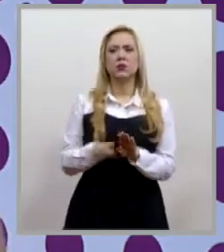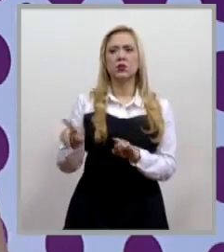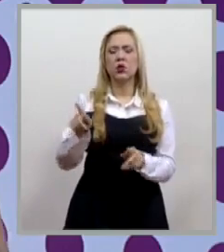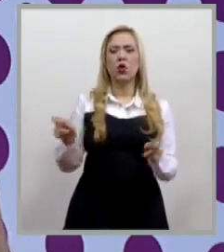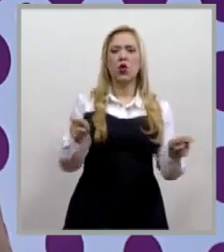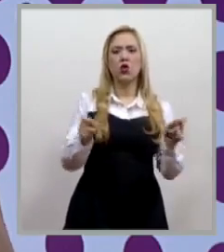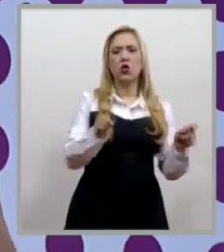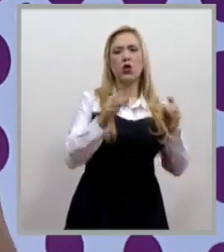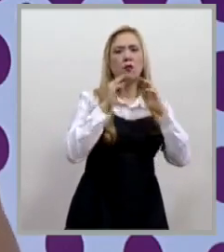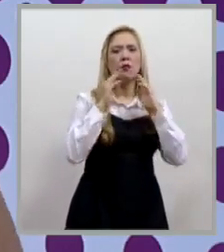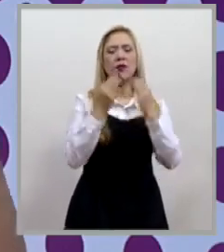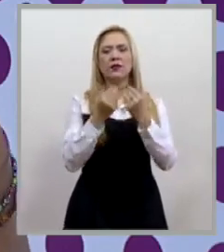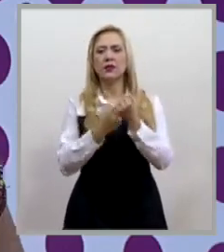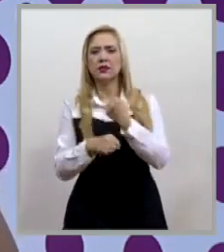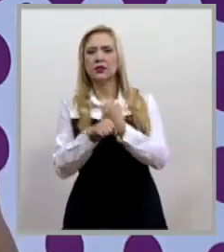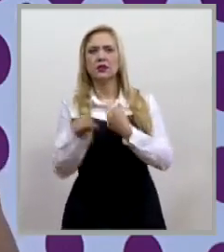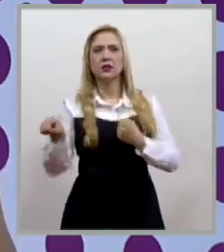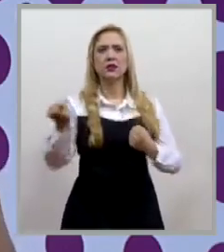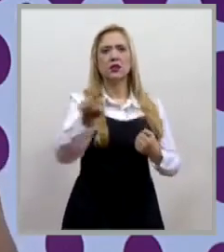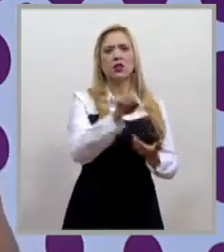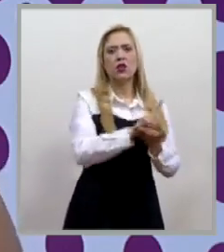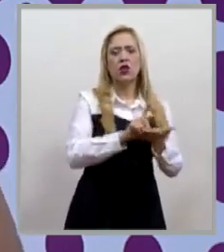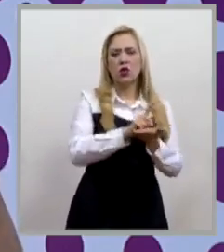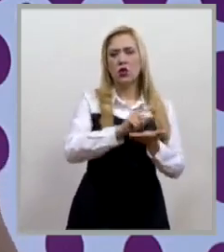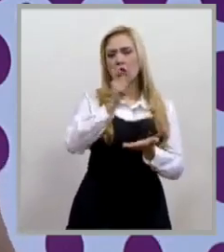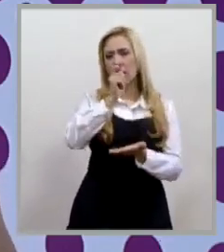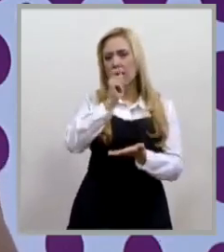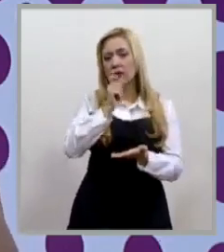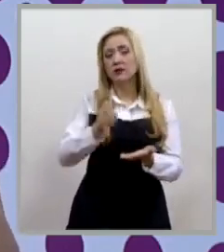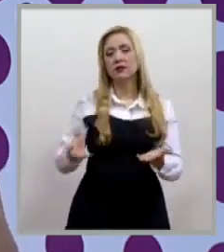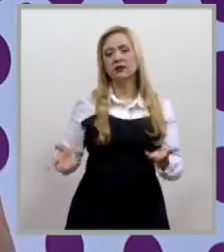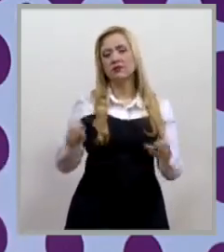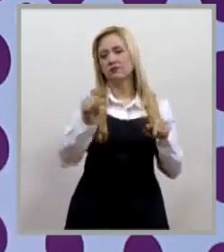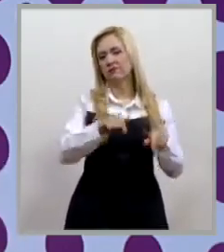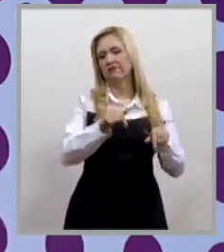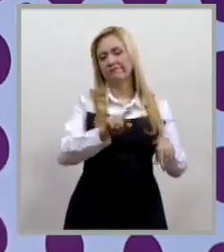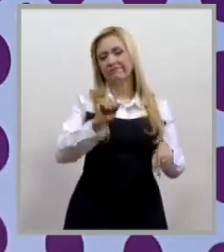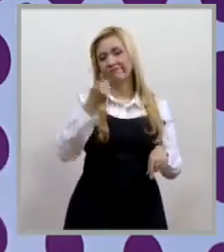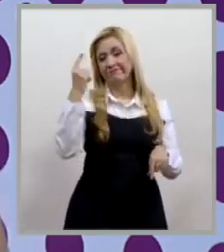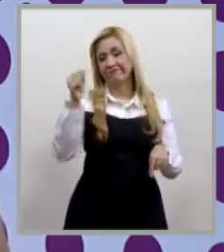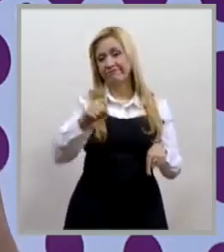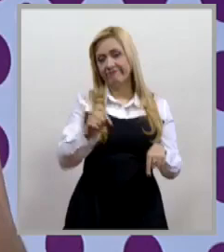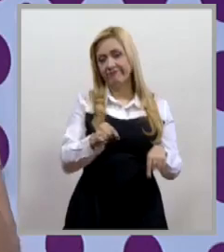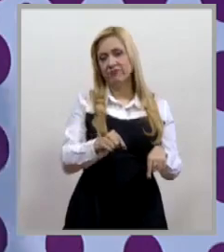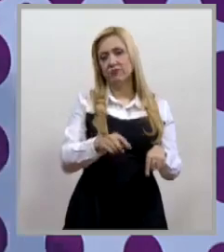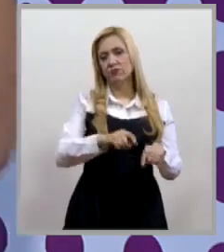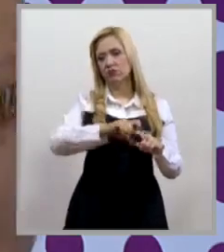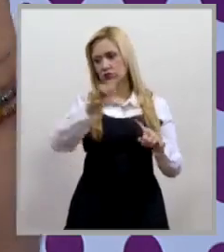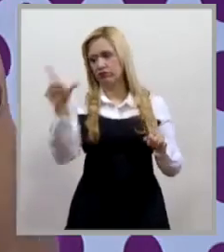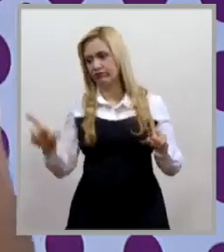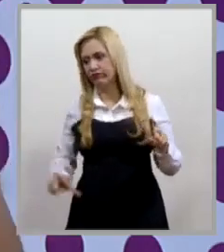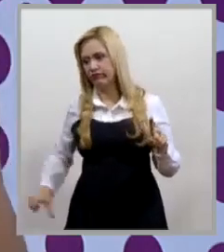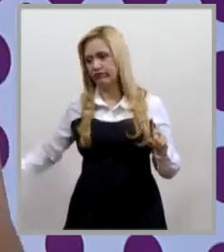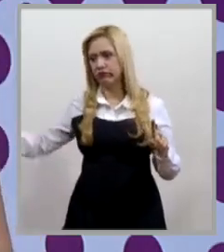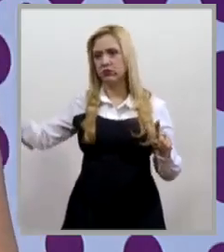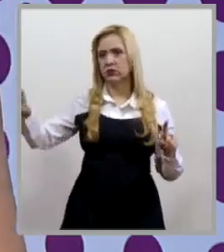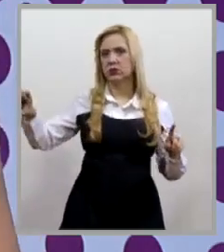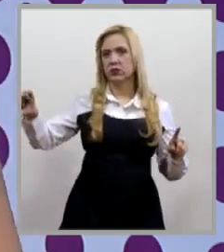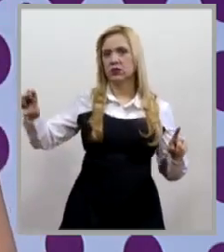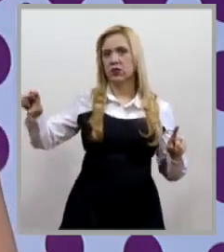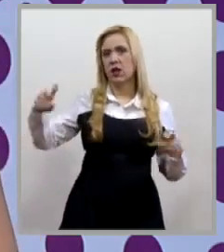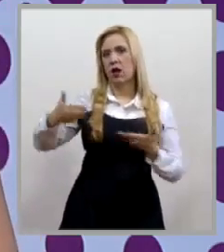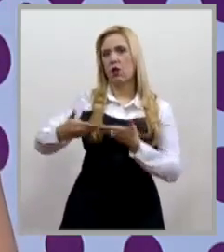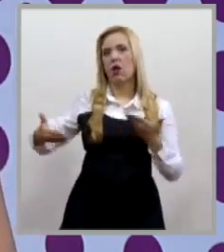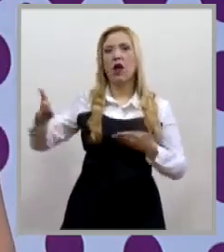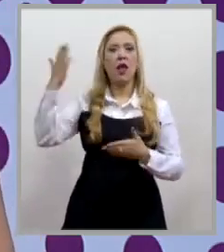control criminal por el tema de las drogas, ¿no? El narcotráfico es una realidad ahora en todo el país, pero antes pues era en la frontera donde